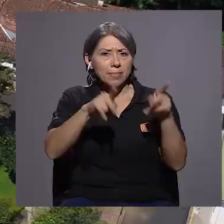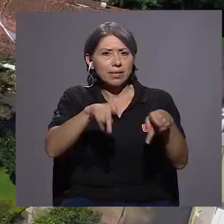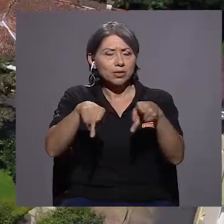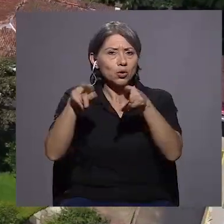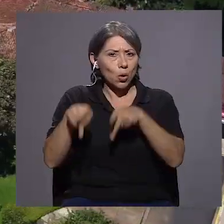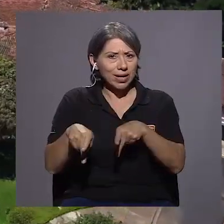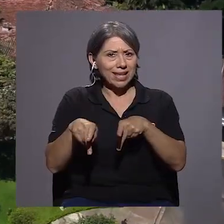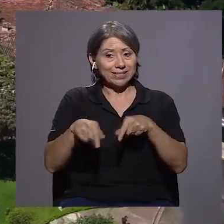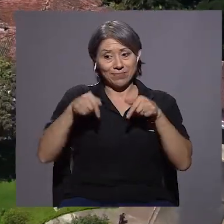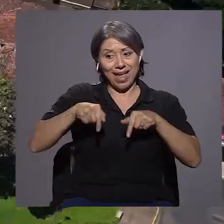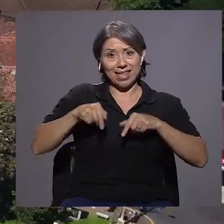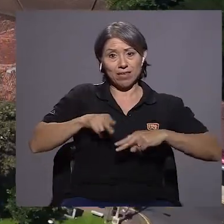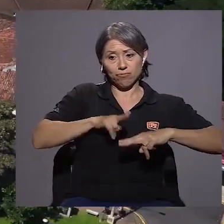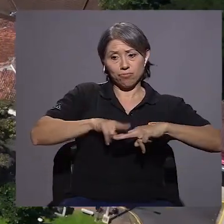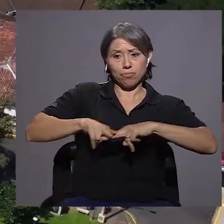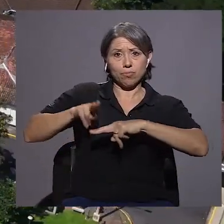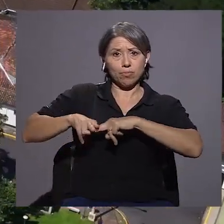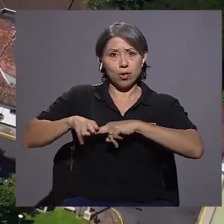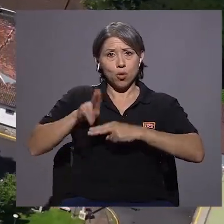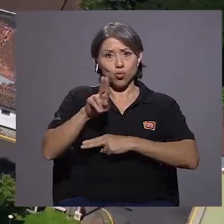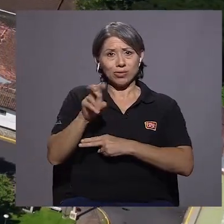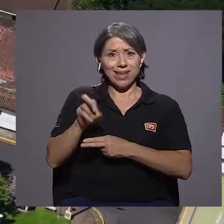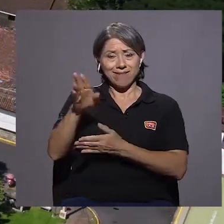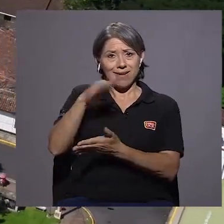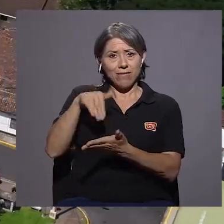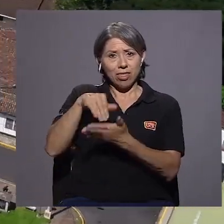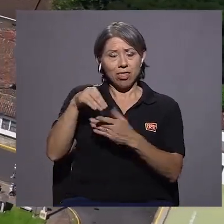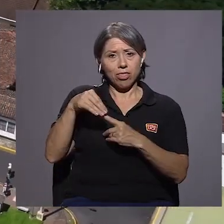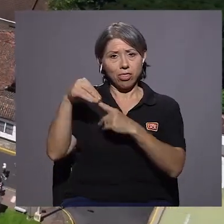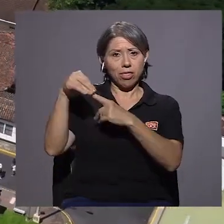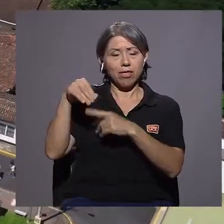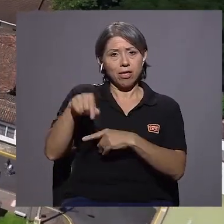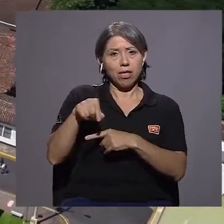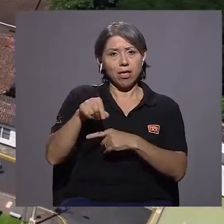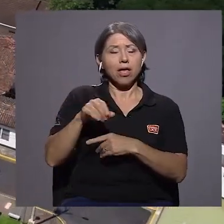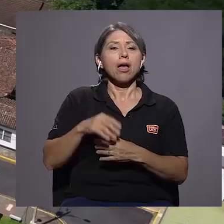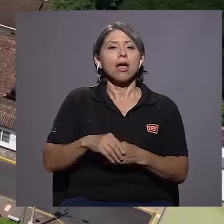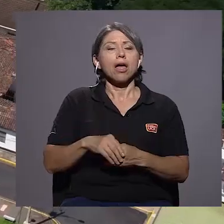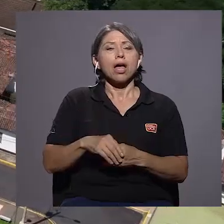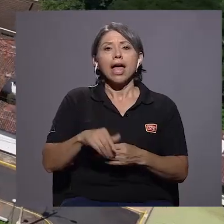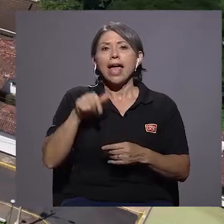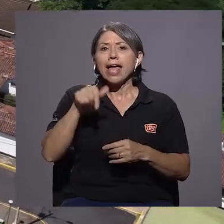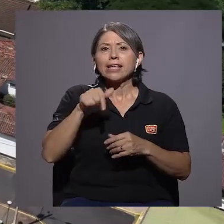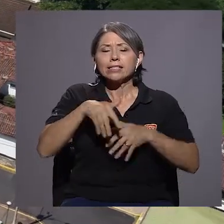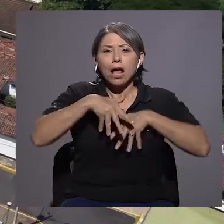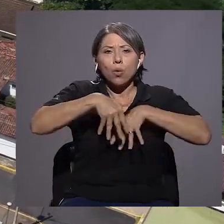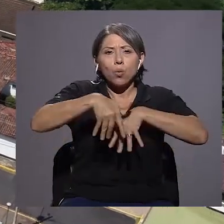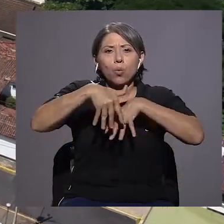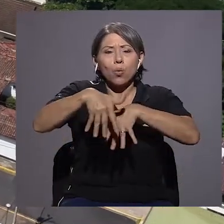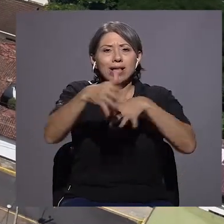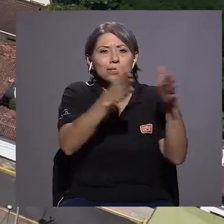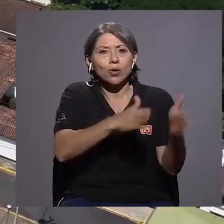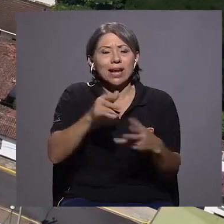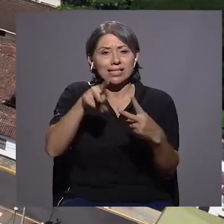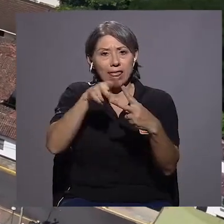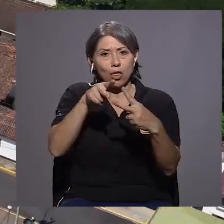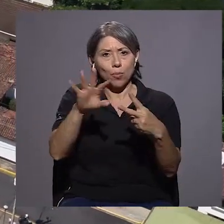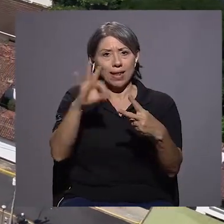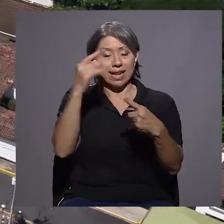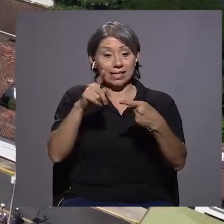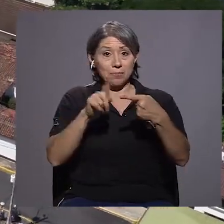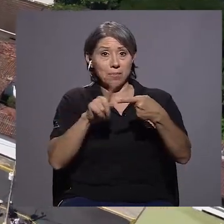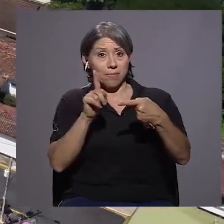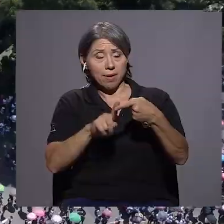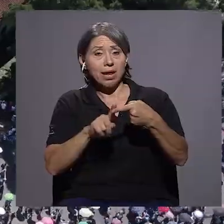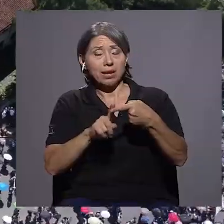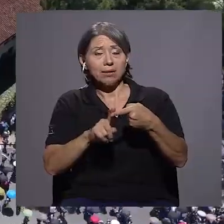personas de aquí del Pretil, de la Rodrigo Facio, en una movilización que se organiza de dos maneras.